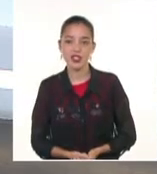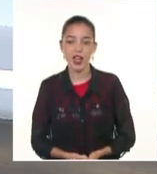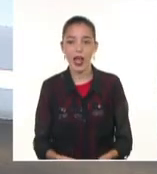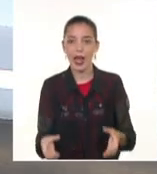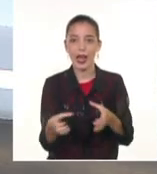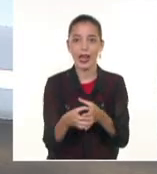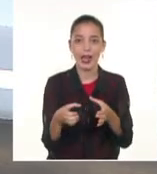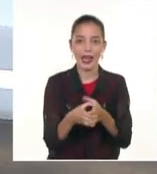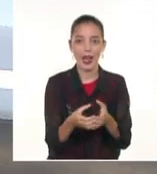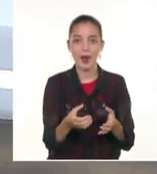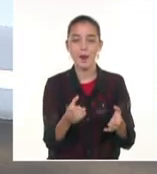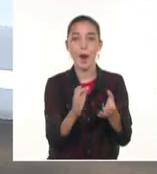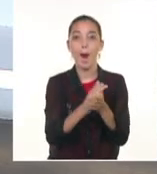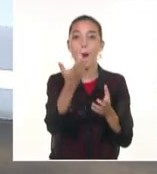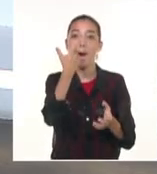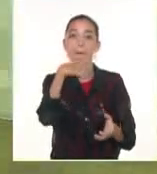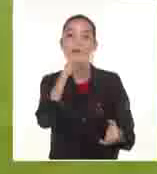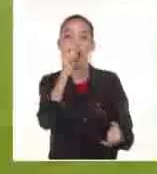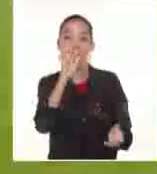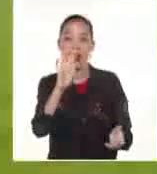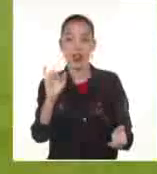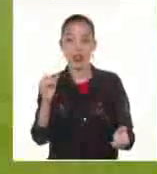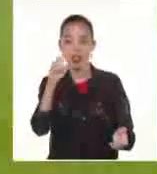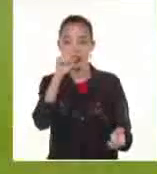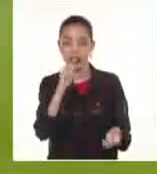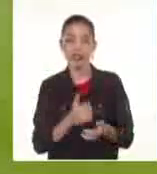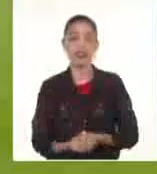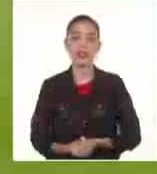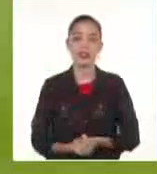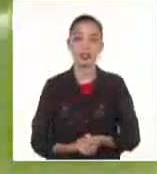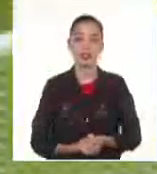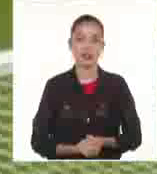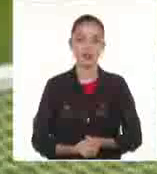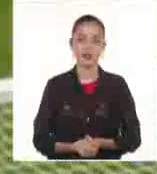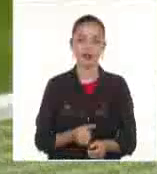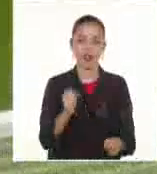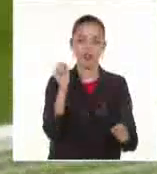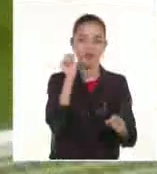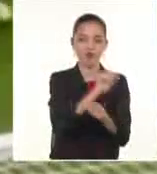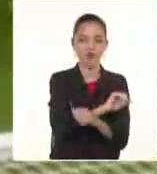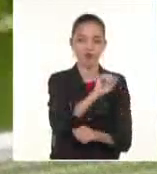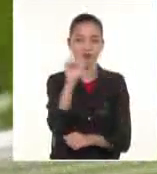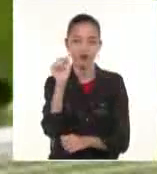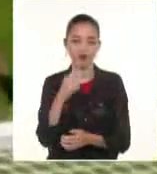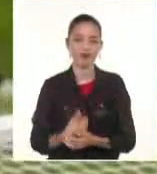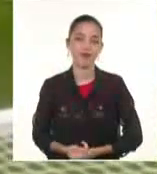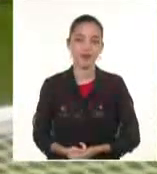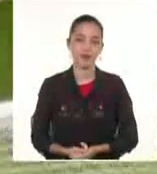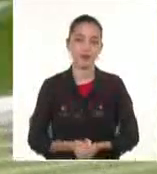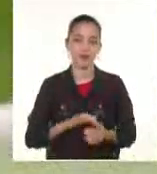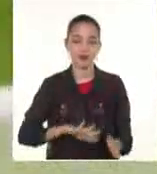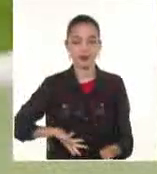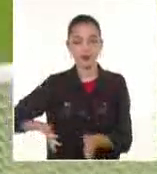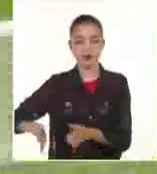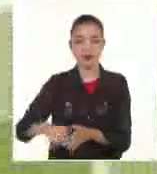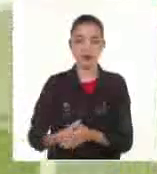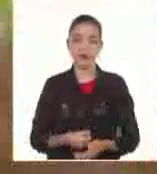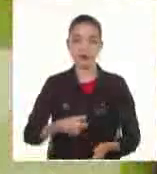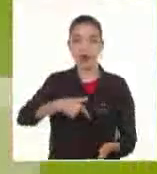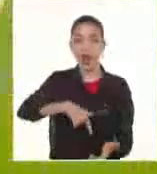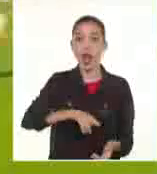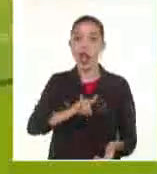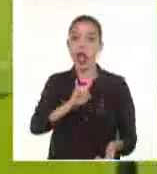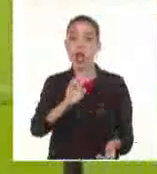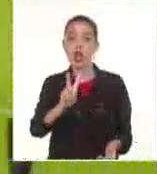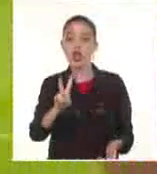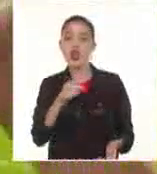los detalles, el colega Junel Hernández. La Juventus de anfitrión derrotó 3-1 al PSV Eindhoven en la Liga